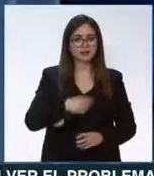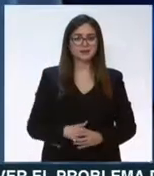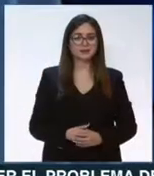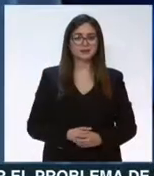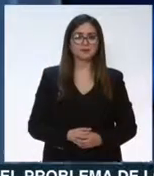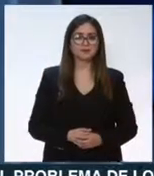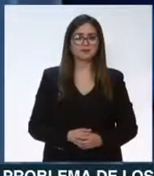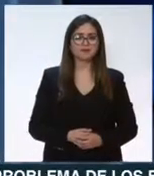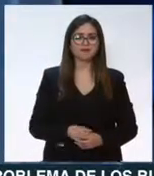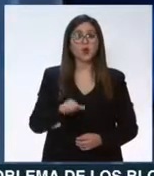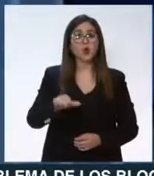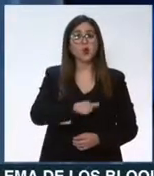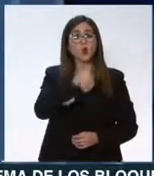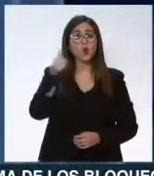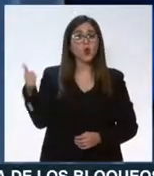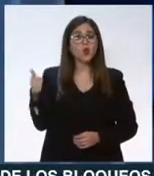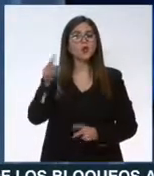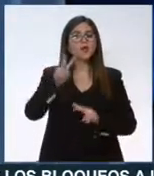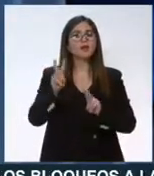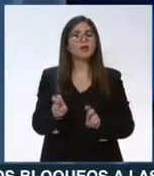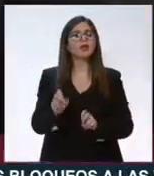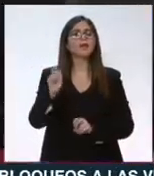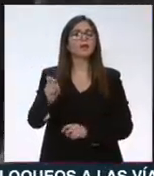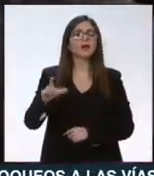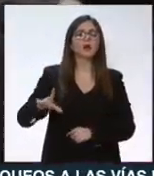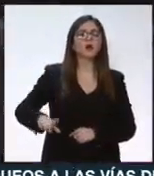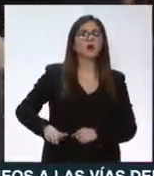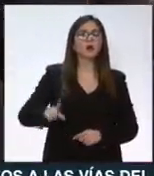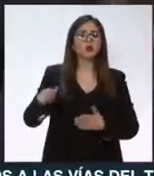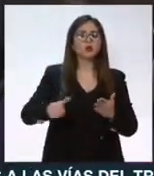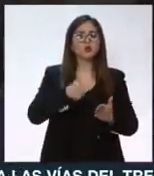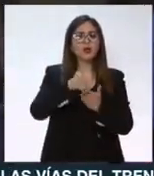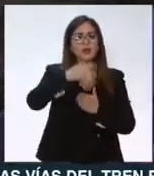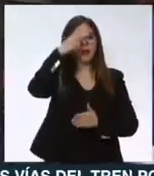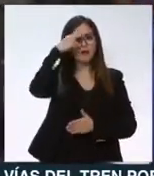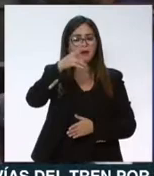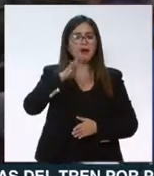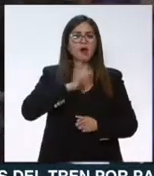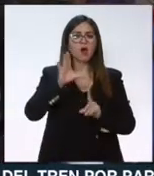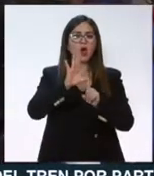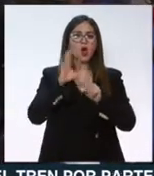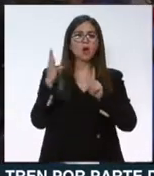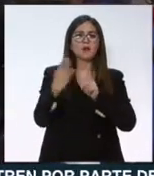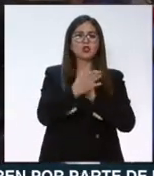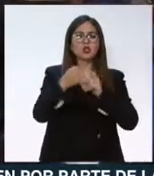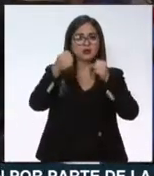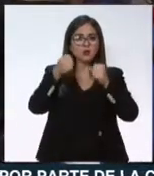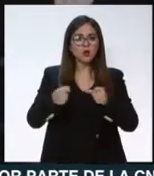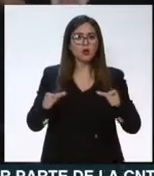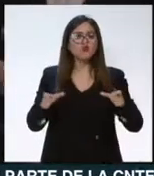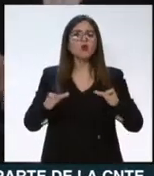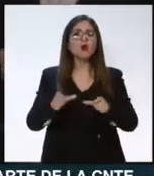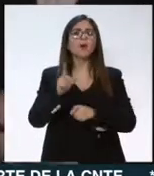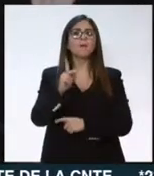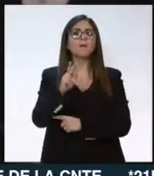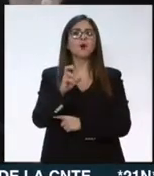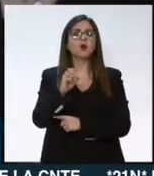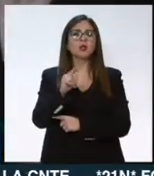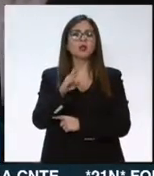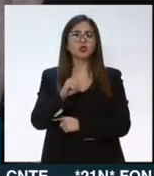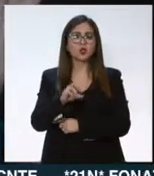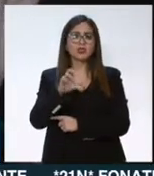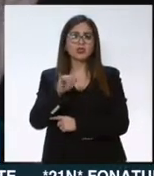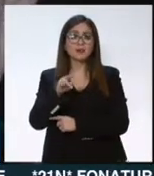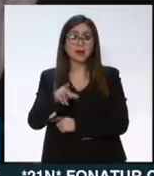Y miren, en otra información le damos a conocer que el gobierno de la ciudad anunció la conformación de comisiones de seguridad ciudadana y protección civil que a partir de